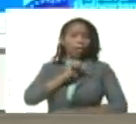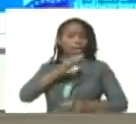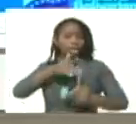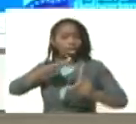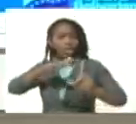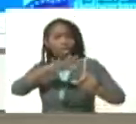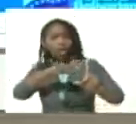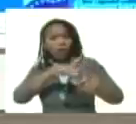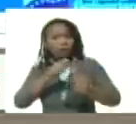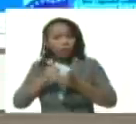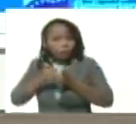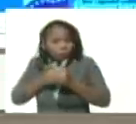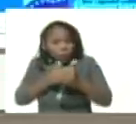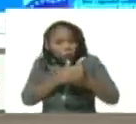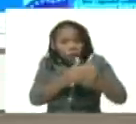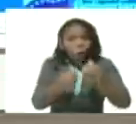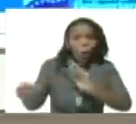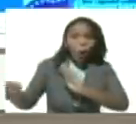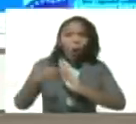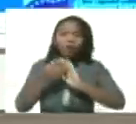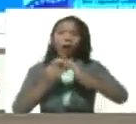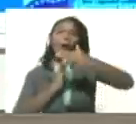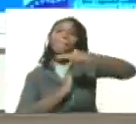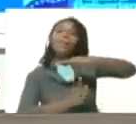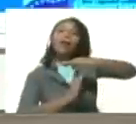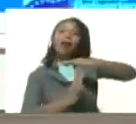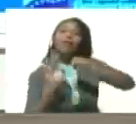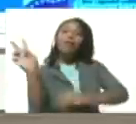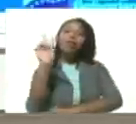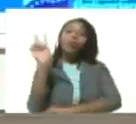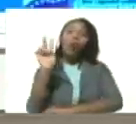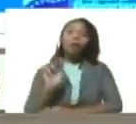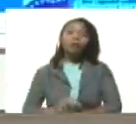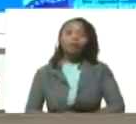y exterminio contra los migrantes venezolanos.